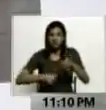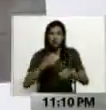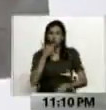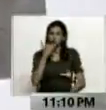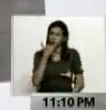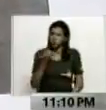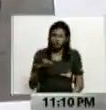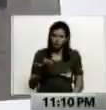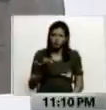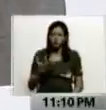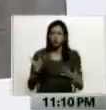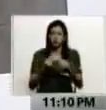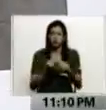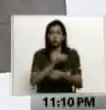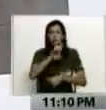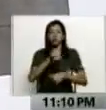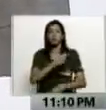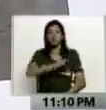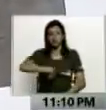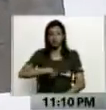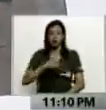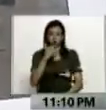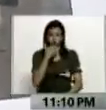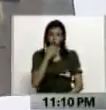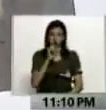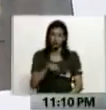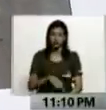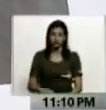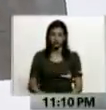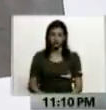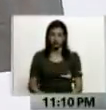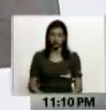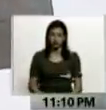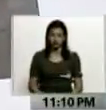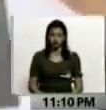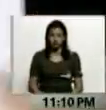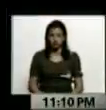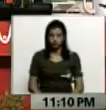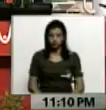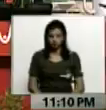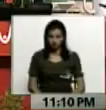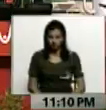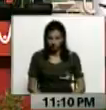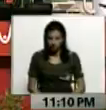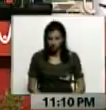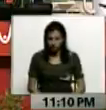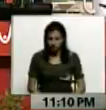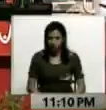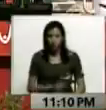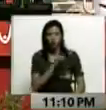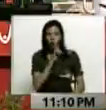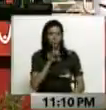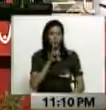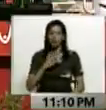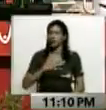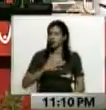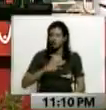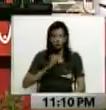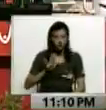vicepresidente usurpador con el presidente usurpador no me llamen no